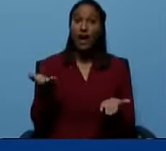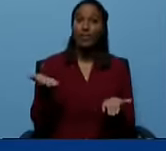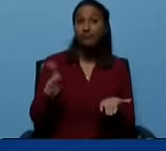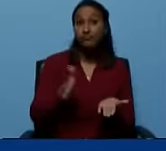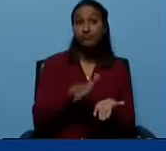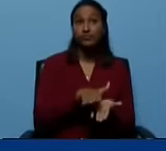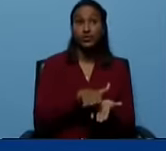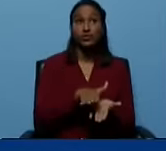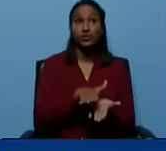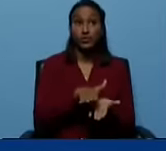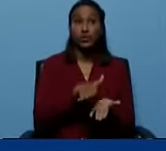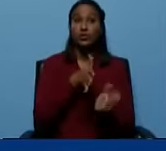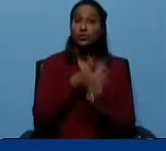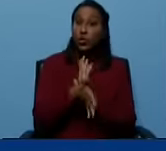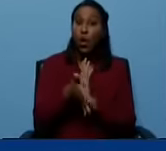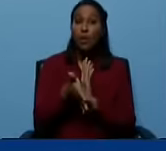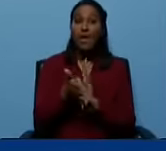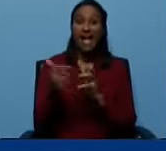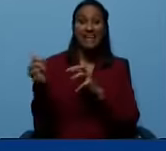en el campo civil,